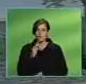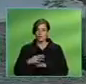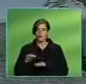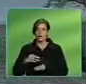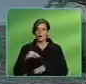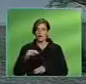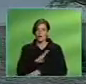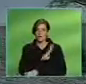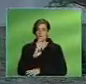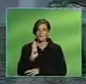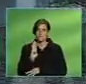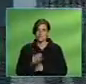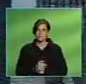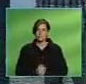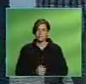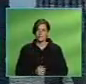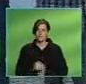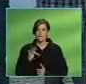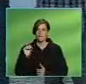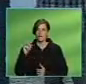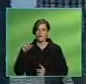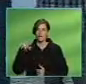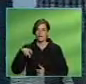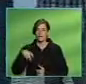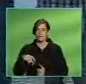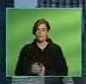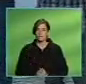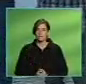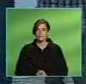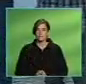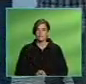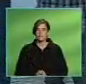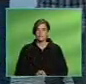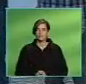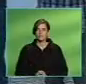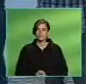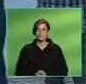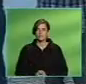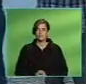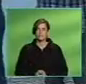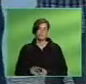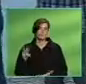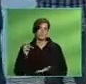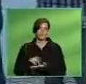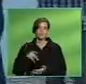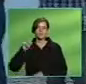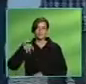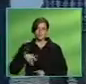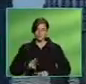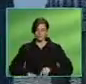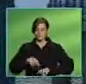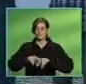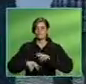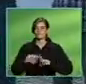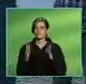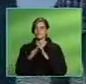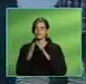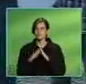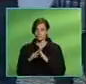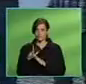Cabima, Félix Bracho, quien participó también en la construcción de estas